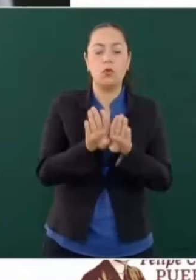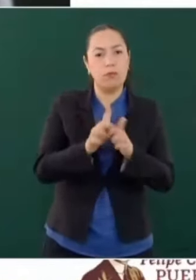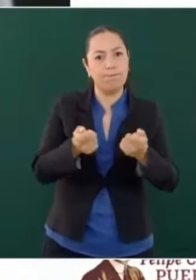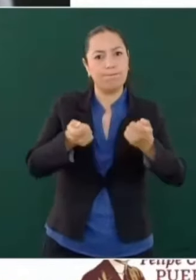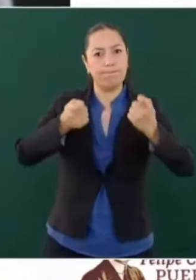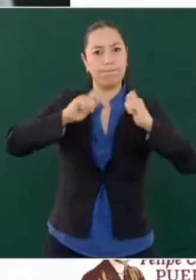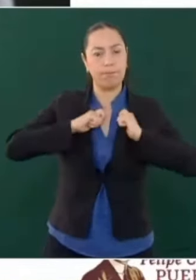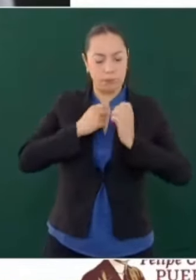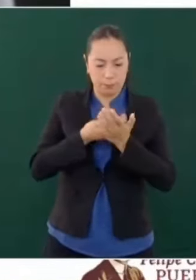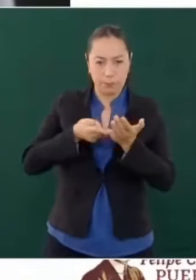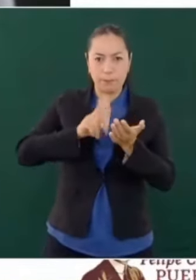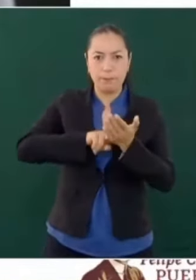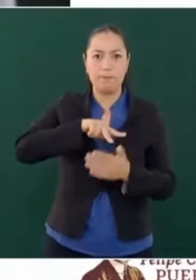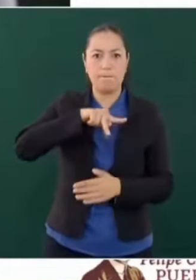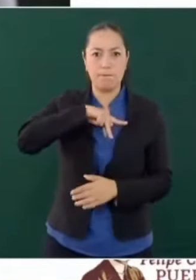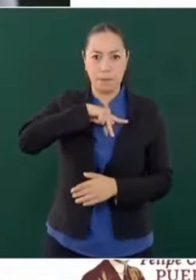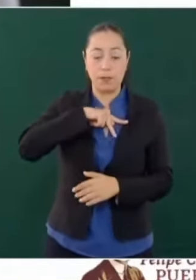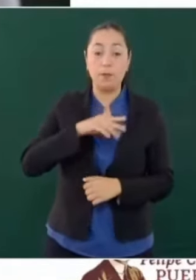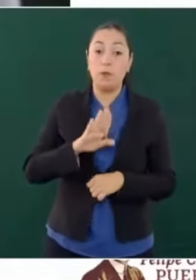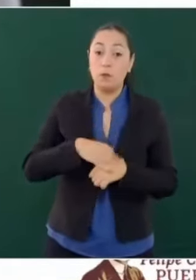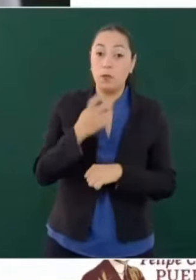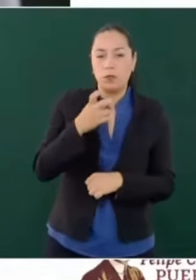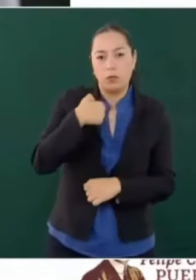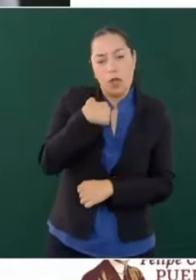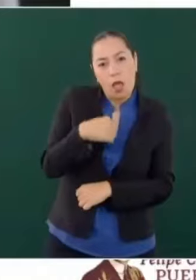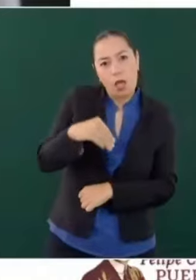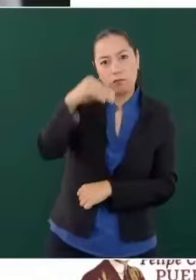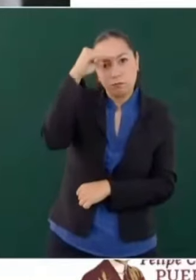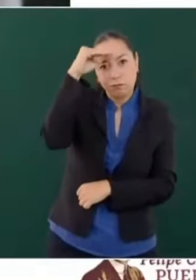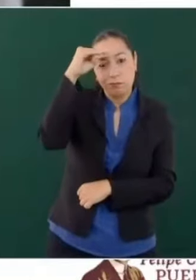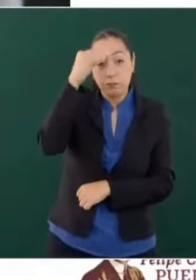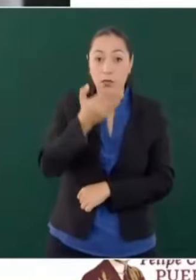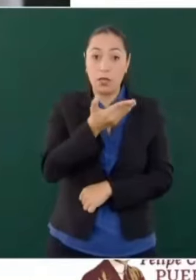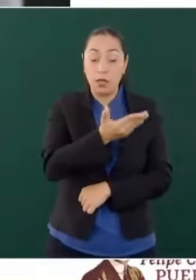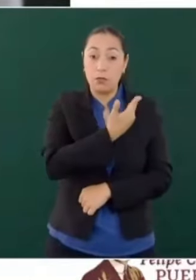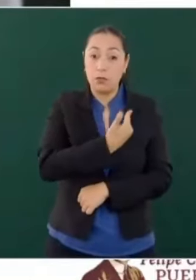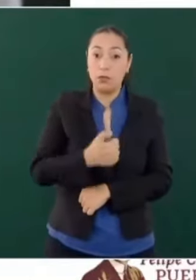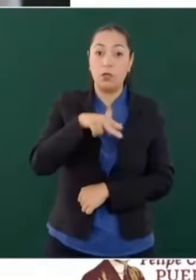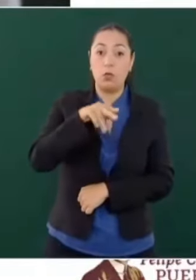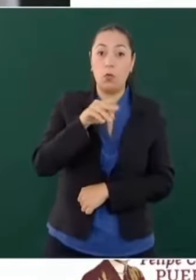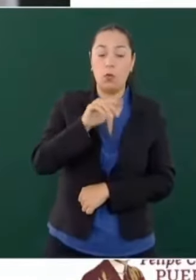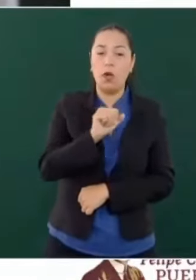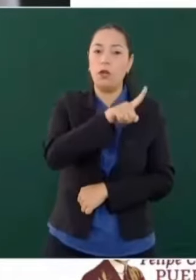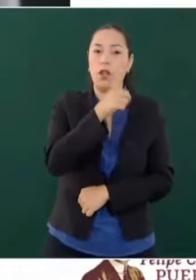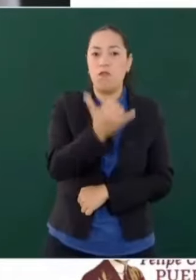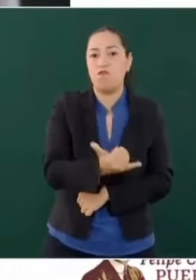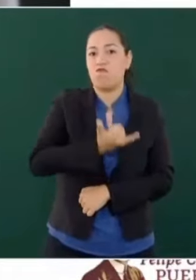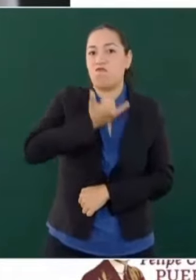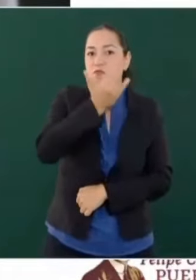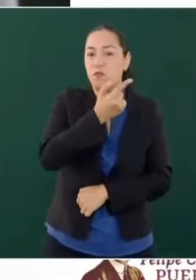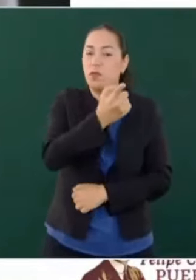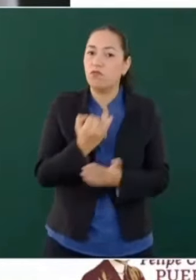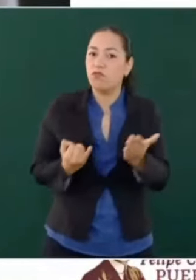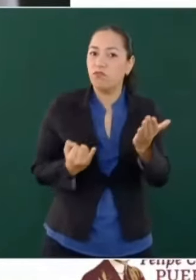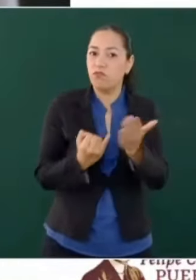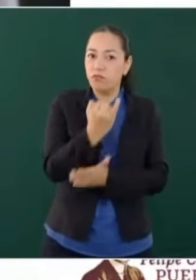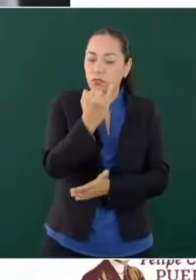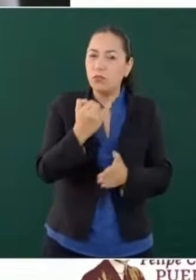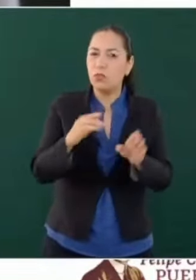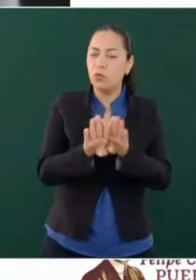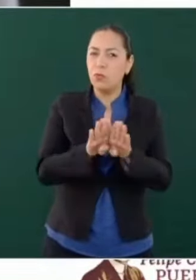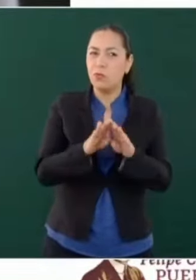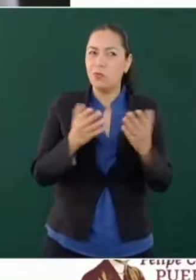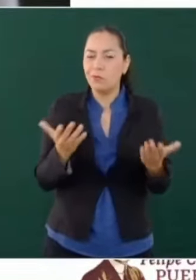propia. Por eso yo pienso que el presidente Noboa se equivocó al tomar una decisión que no solo